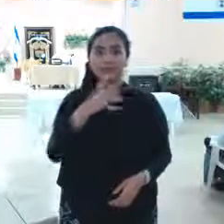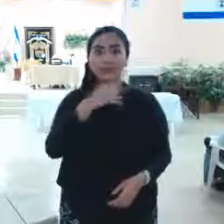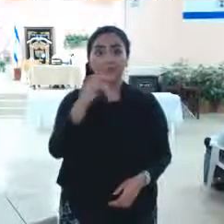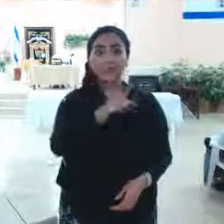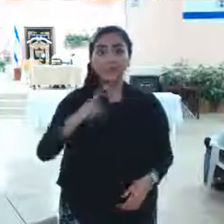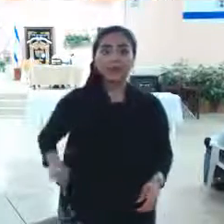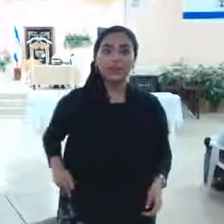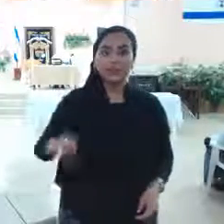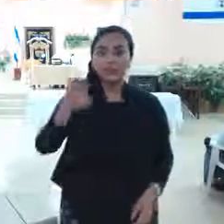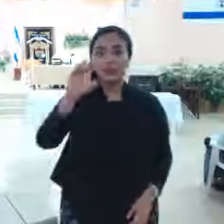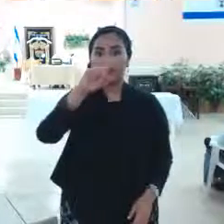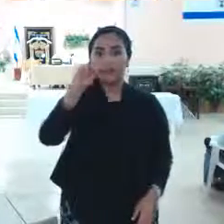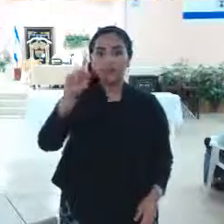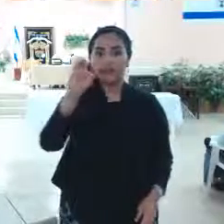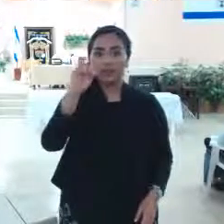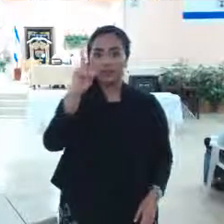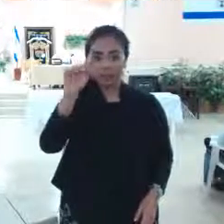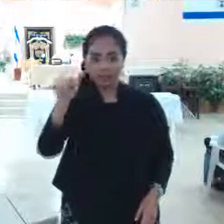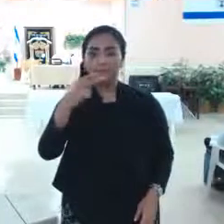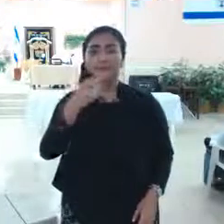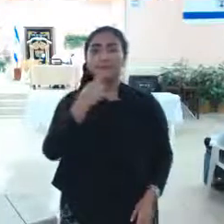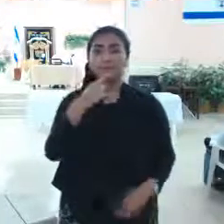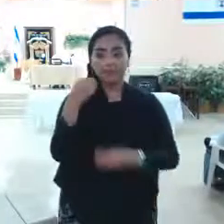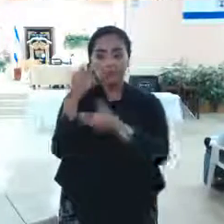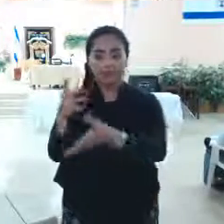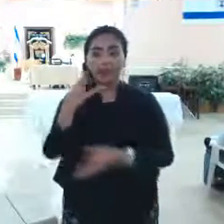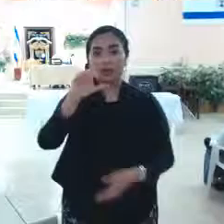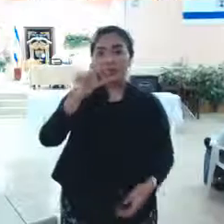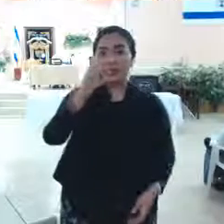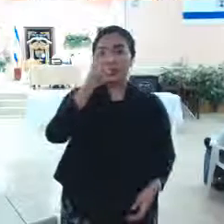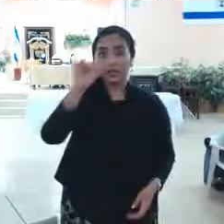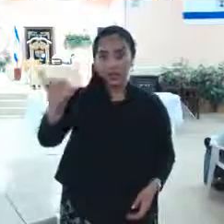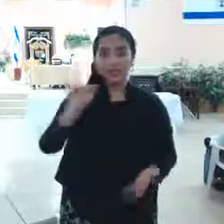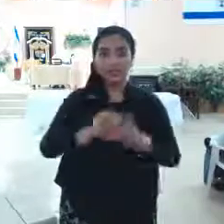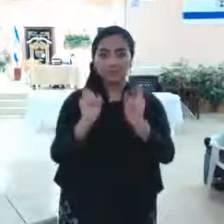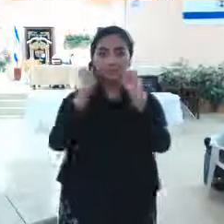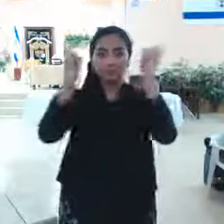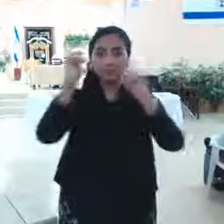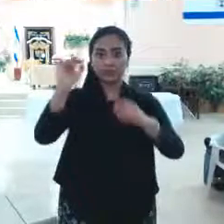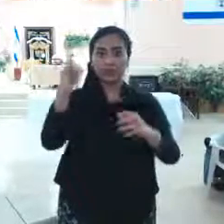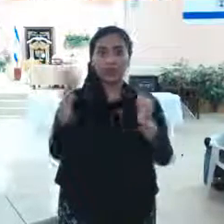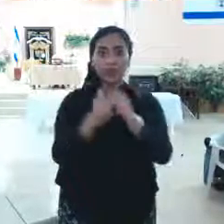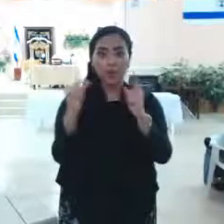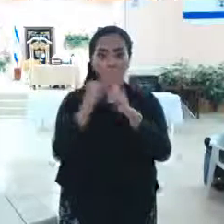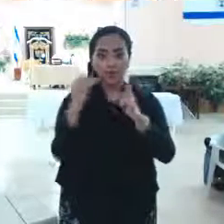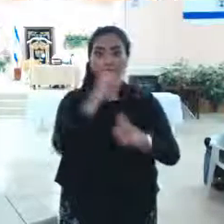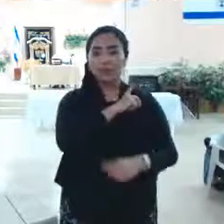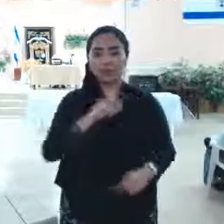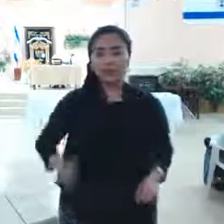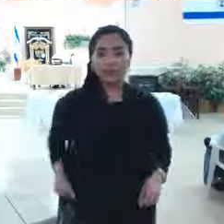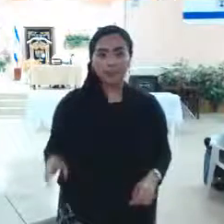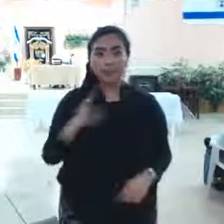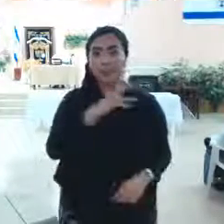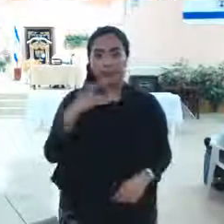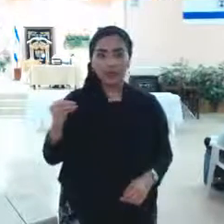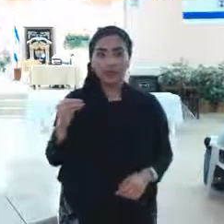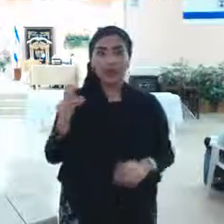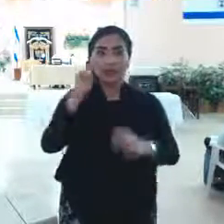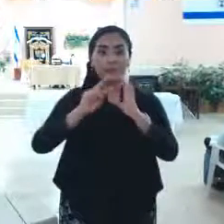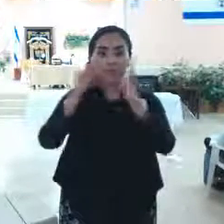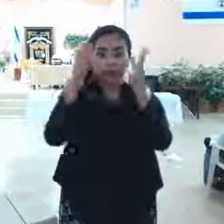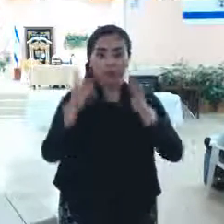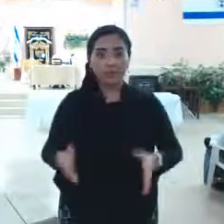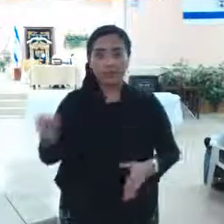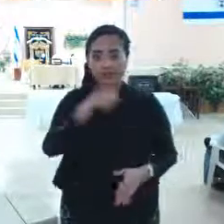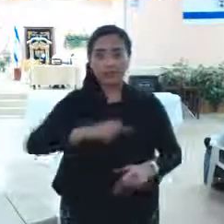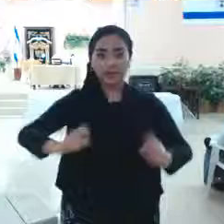Entonces el rey Ezequías y los príncipes dijeron a los levitas que exaltasen a Yahweh con las palabras de David y de Asaf vidente, y